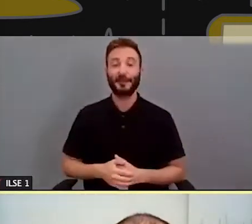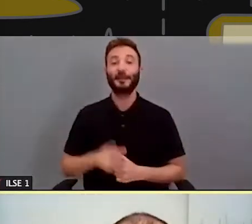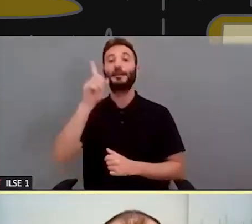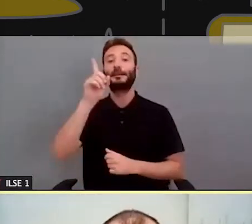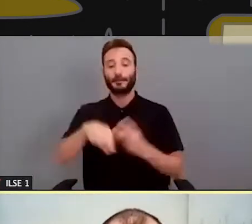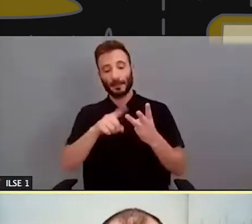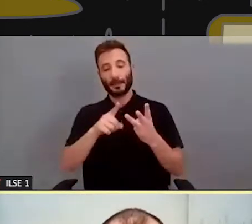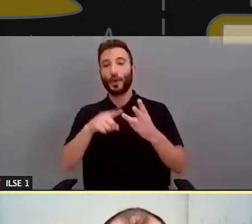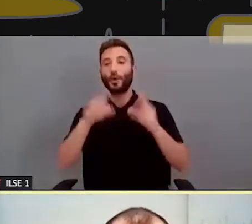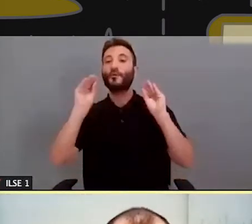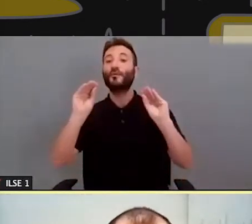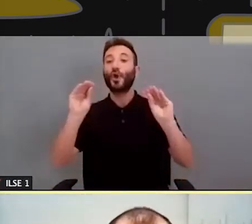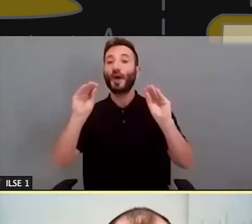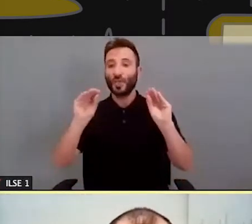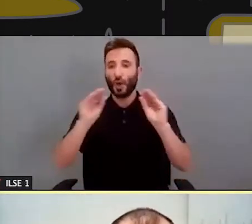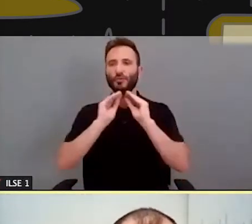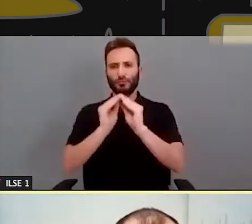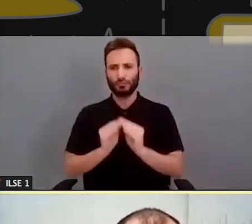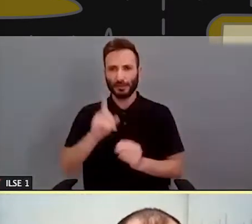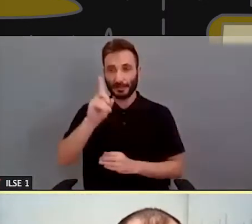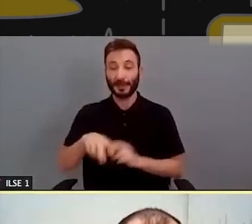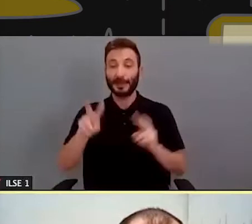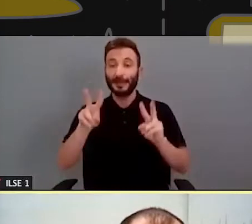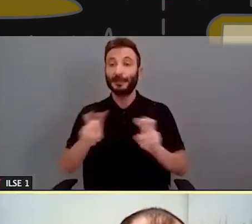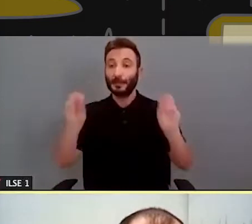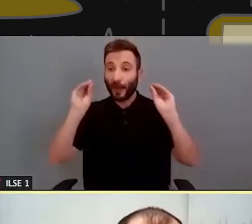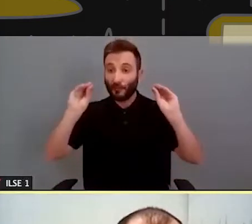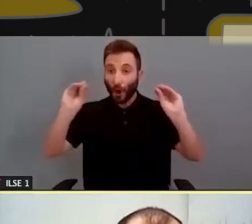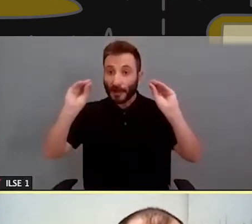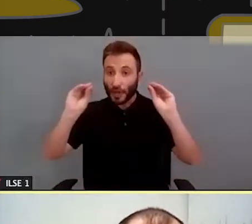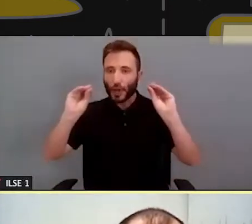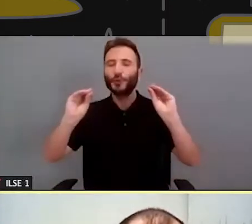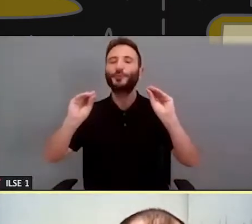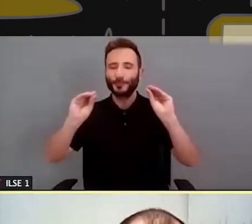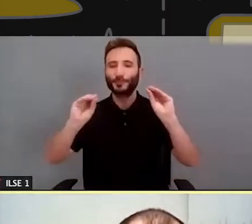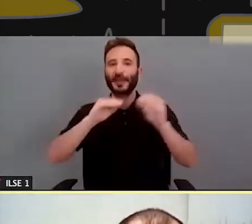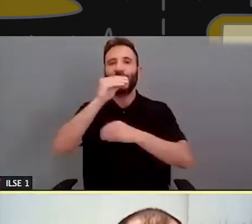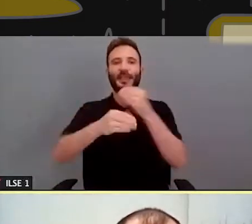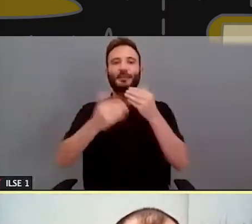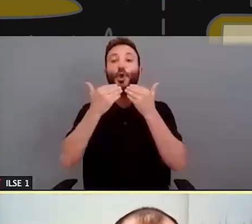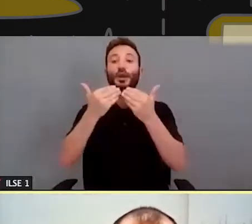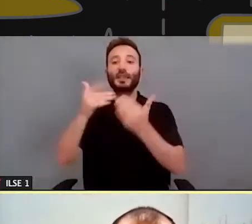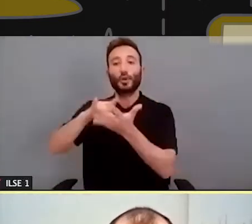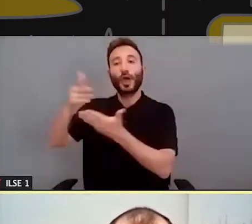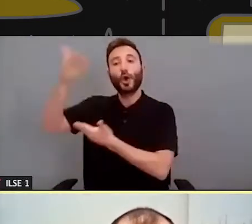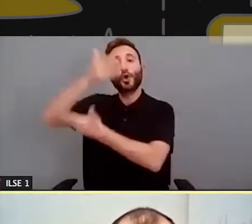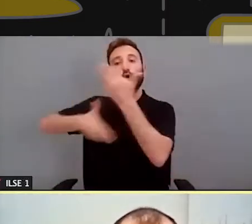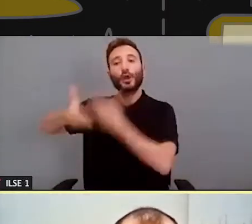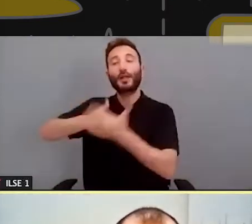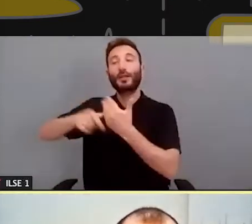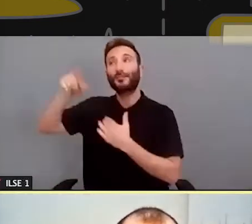formación. En el tema de formación lo hacemos en colaboración con